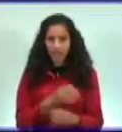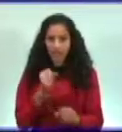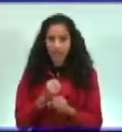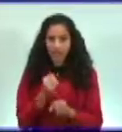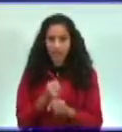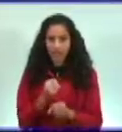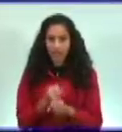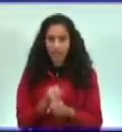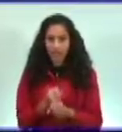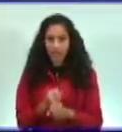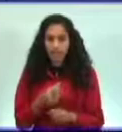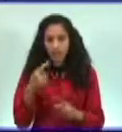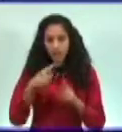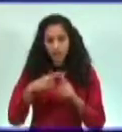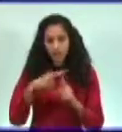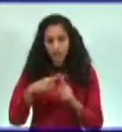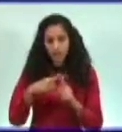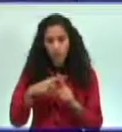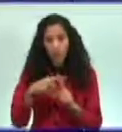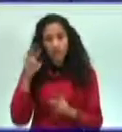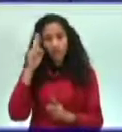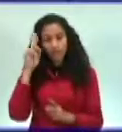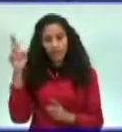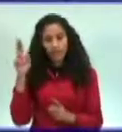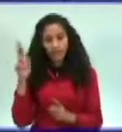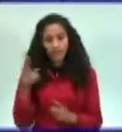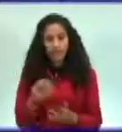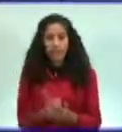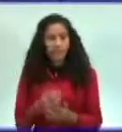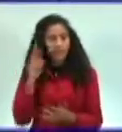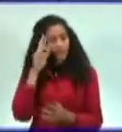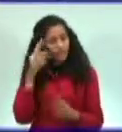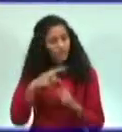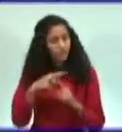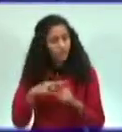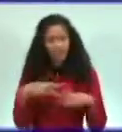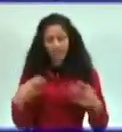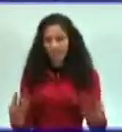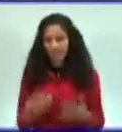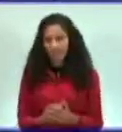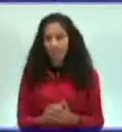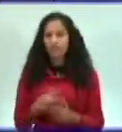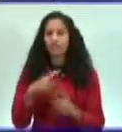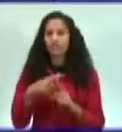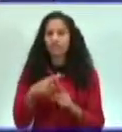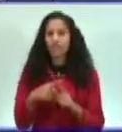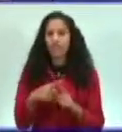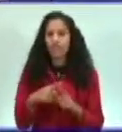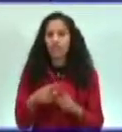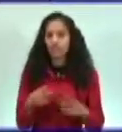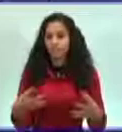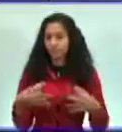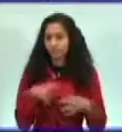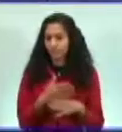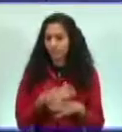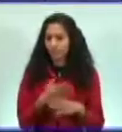trabajamos la adición. Recuerden qué es adicionar. Adicionar es